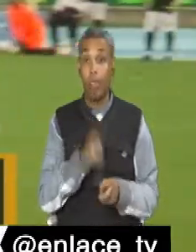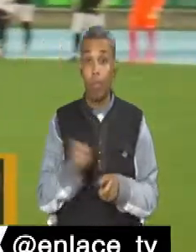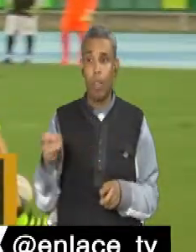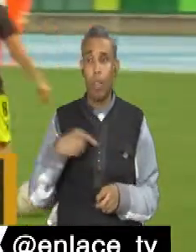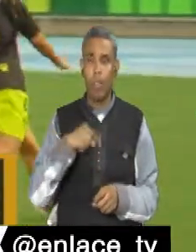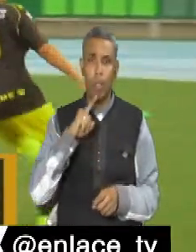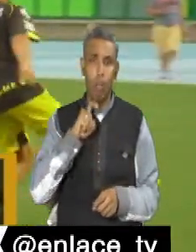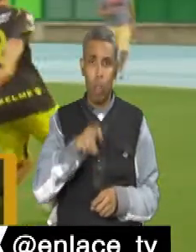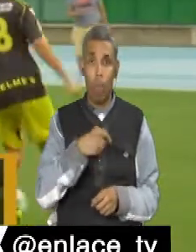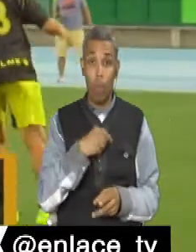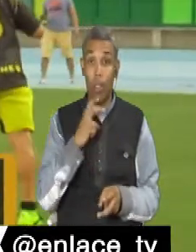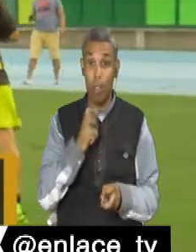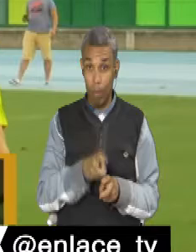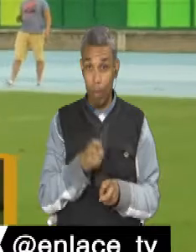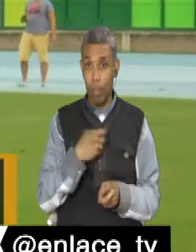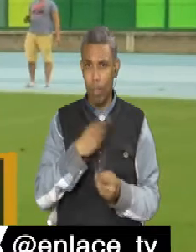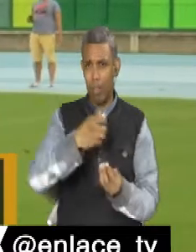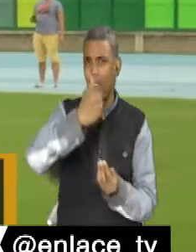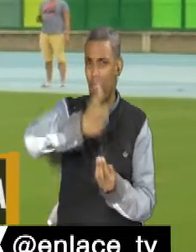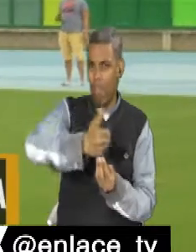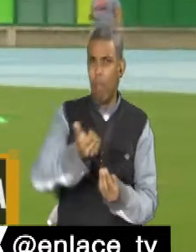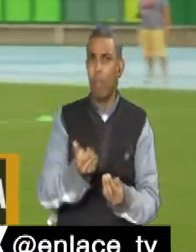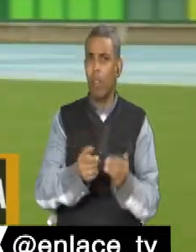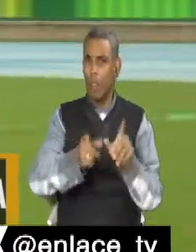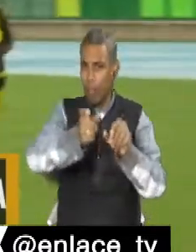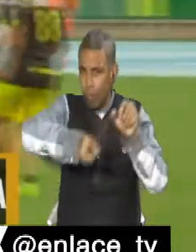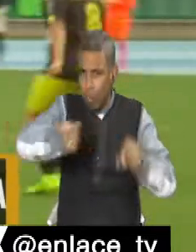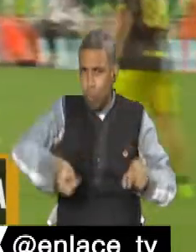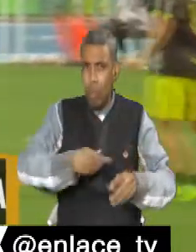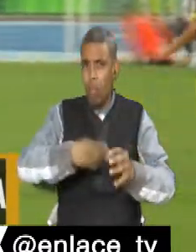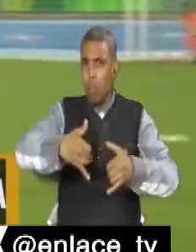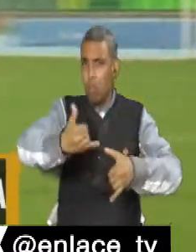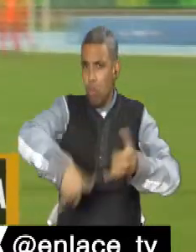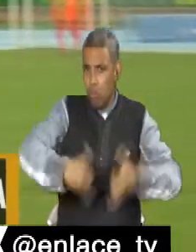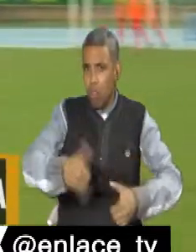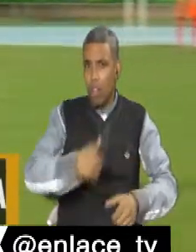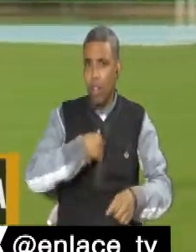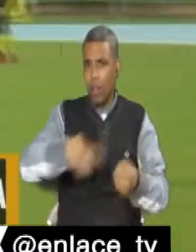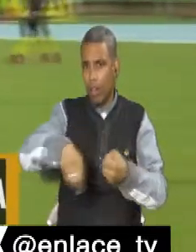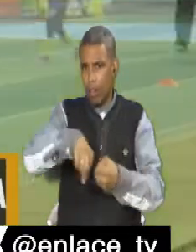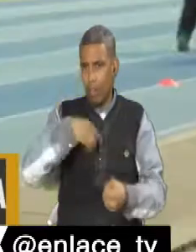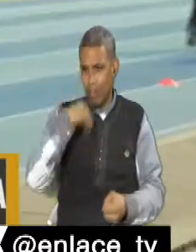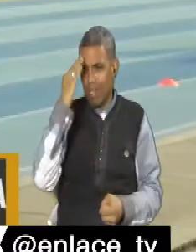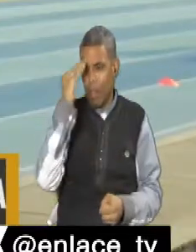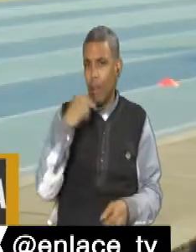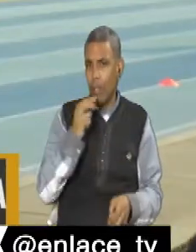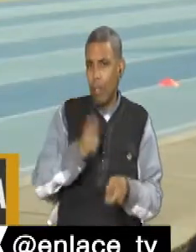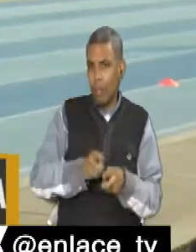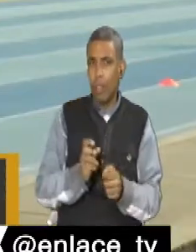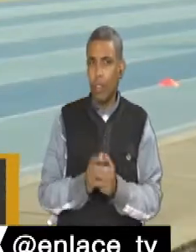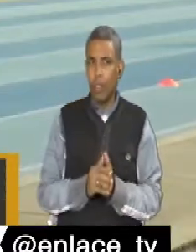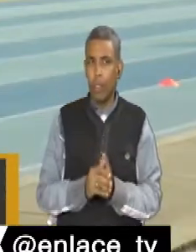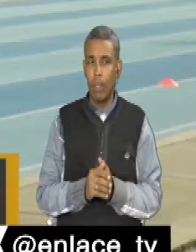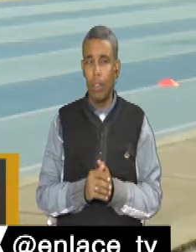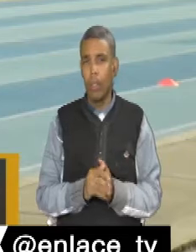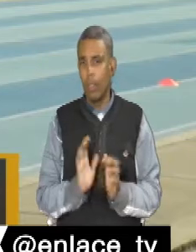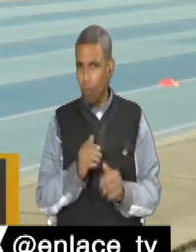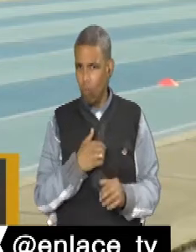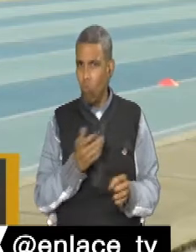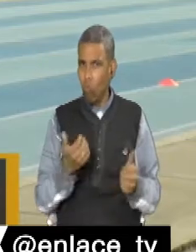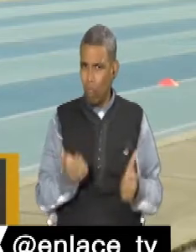contra el Atlético Bucaramanga, los jugadores y el cuerpo técnico de la Alianza lo van a dejar todo en el campo de juego. Siempre le salimos a